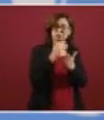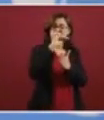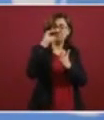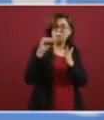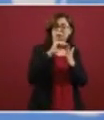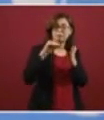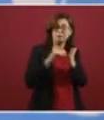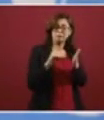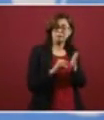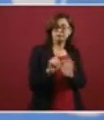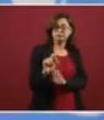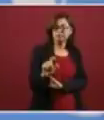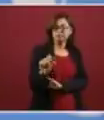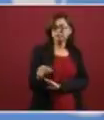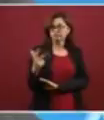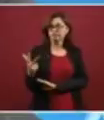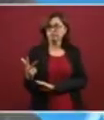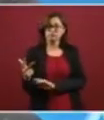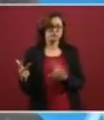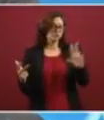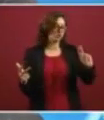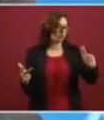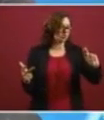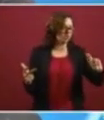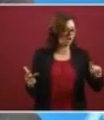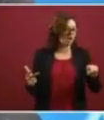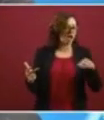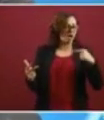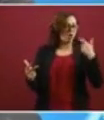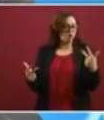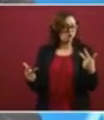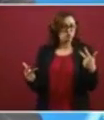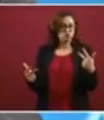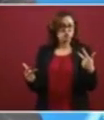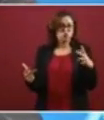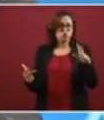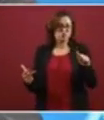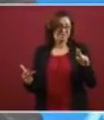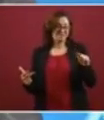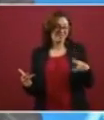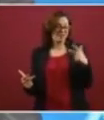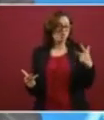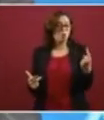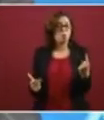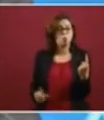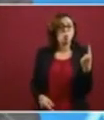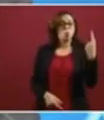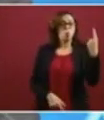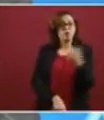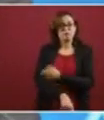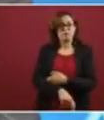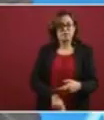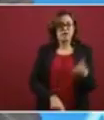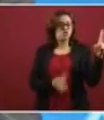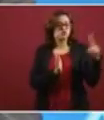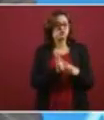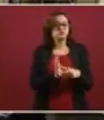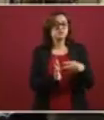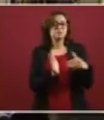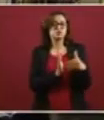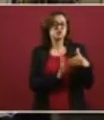en el 88 una familia repito con dos mil millones de dólares